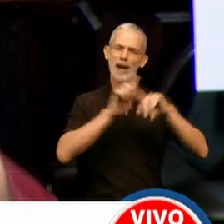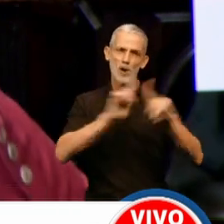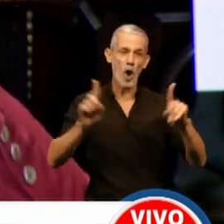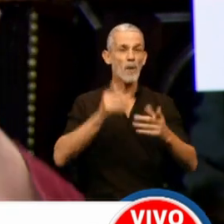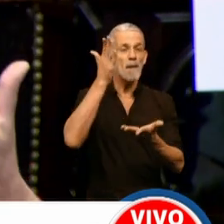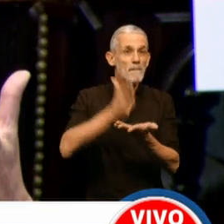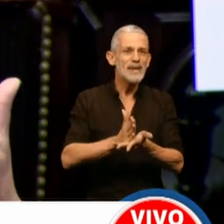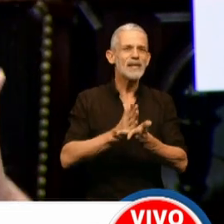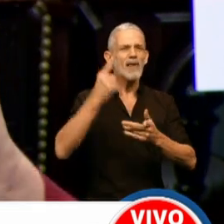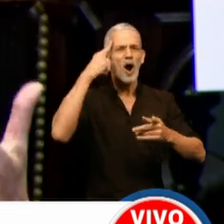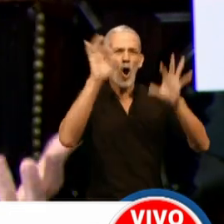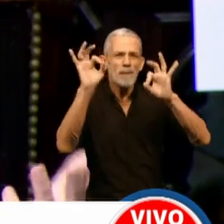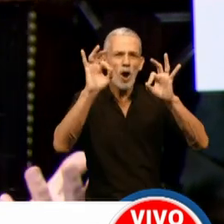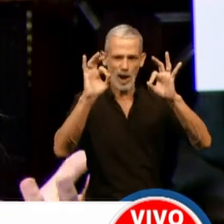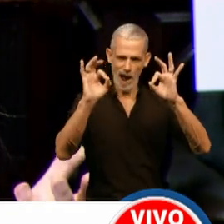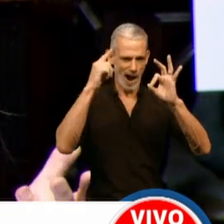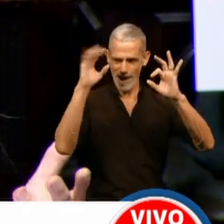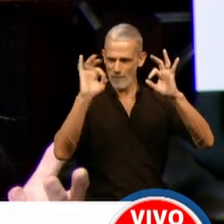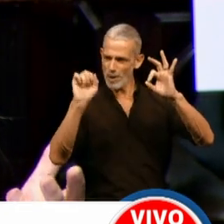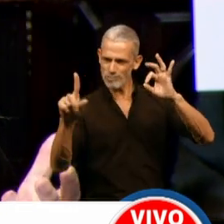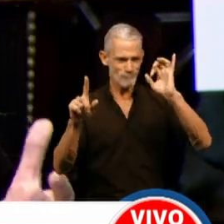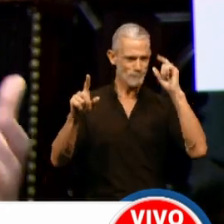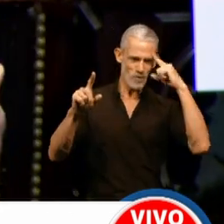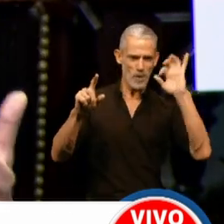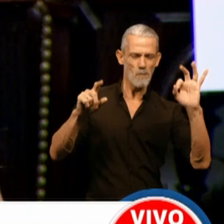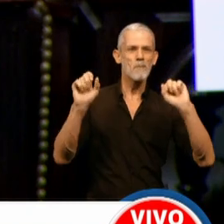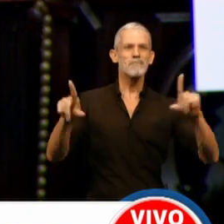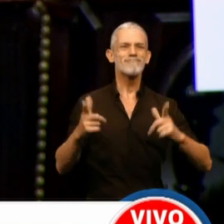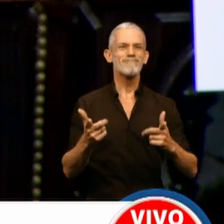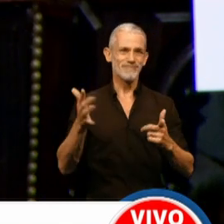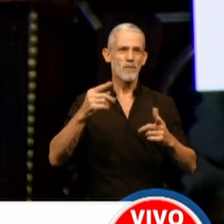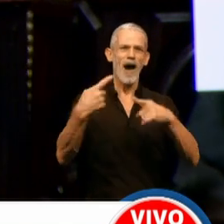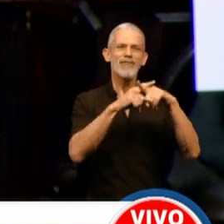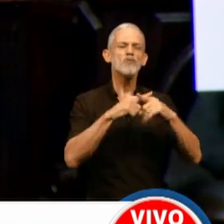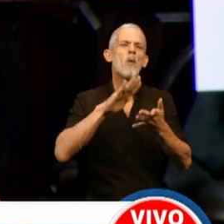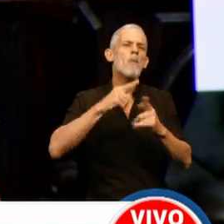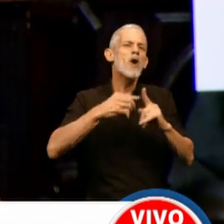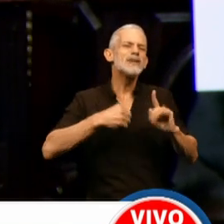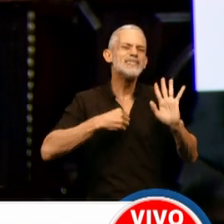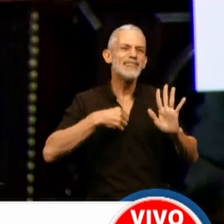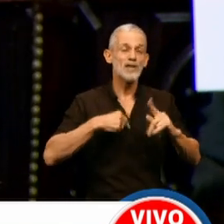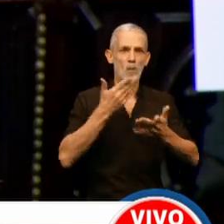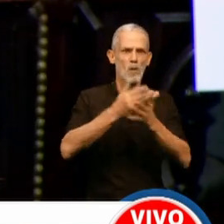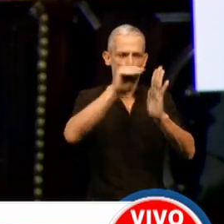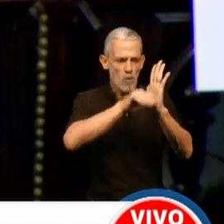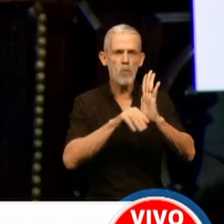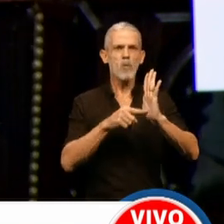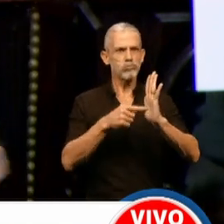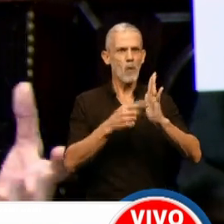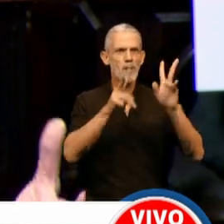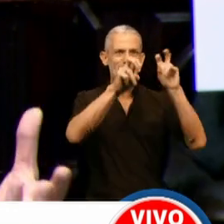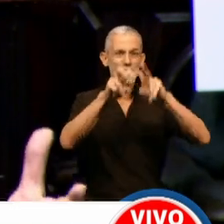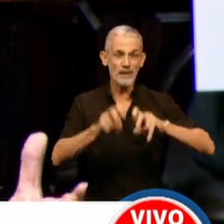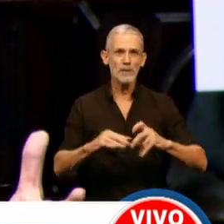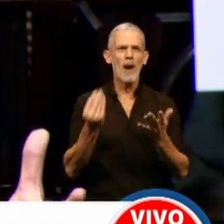la mitad del sentido que se discute en este recinto porque damos la discusión por el sentido porque planteamos la agenda porque podemos